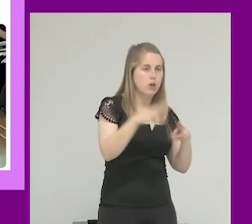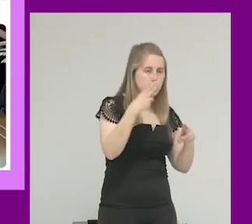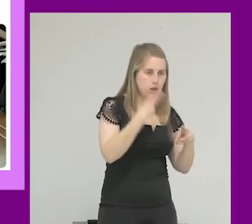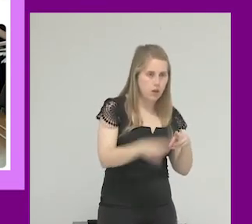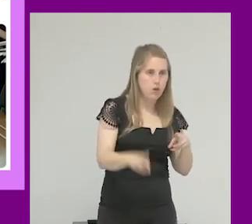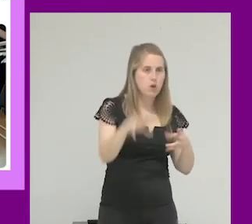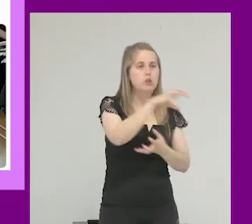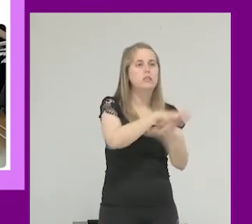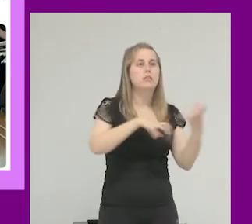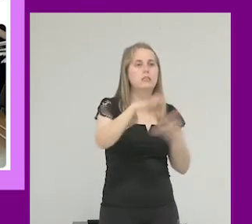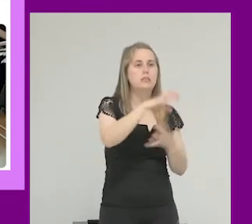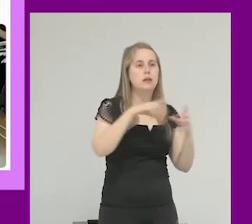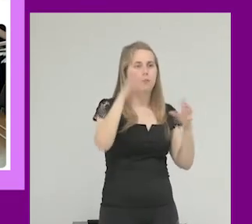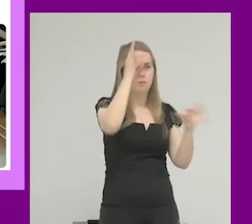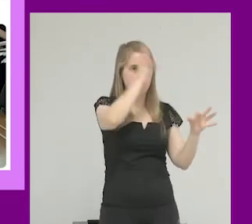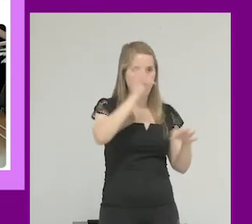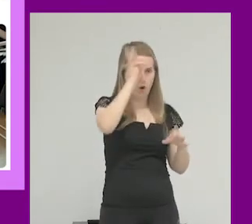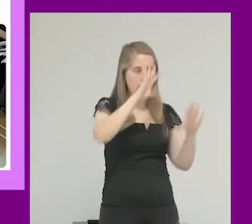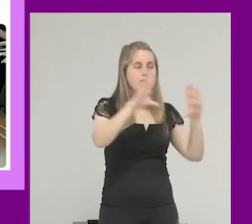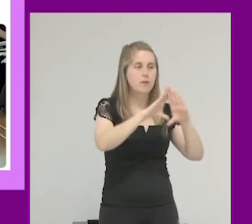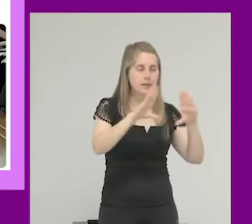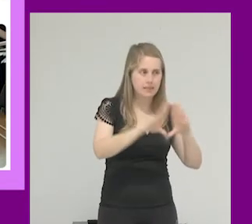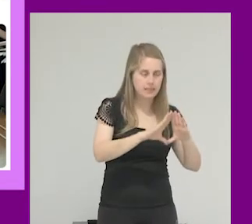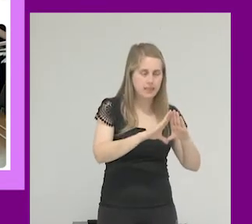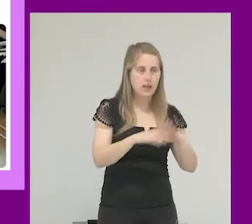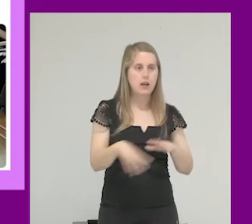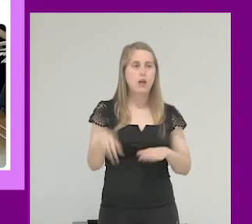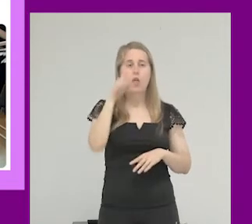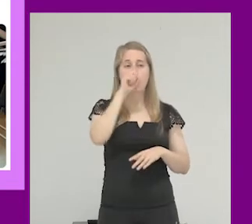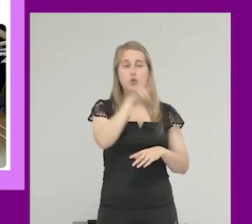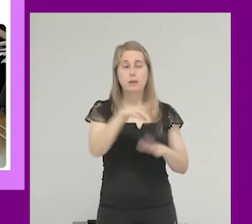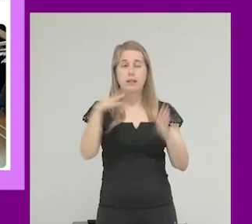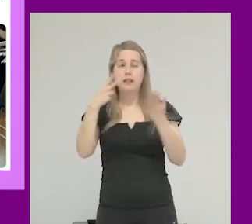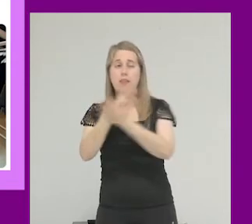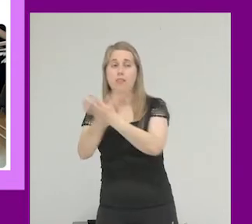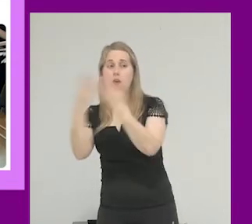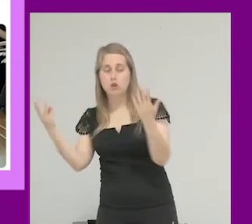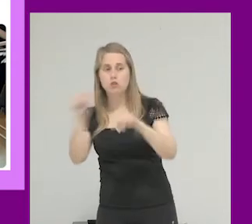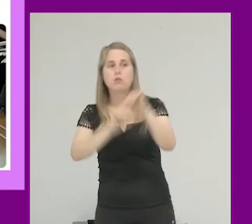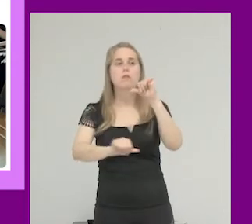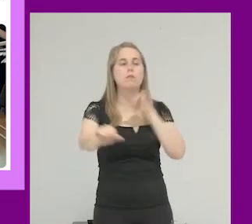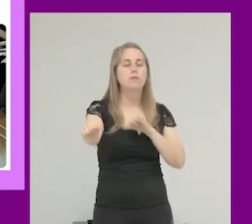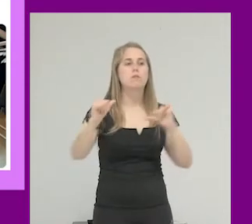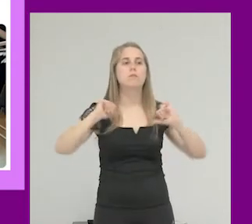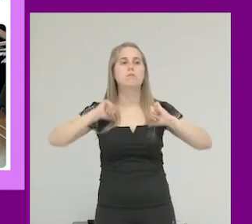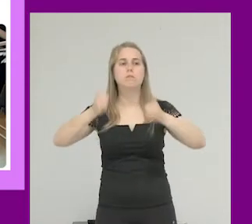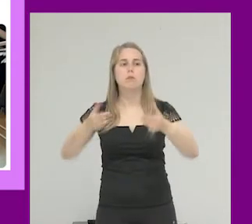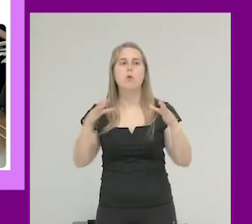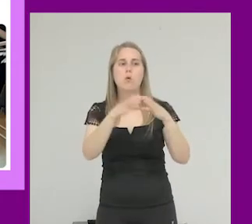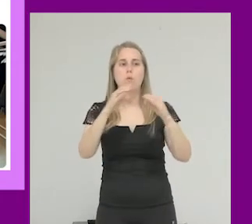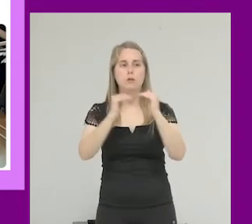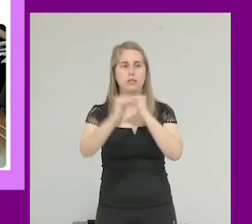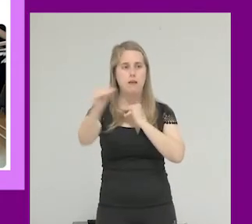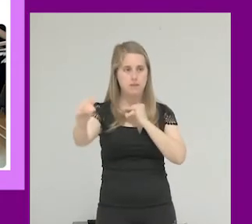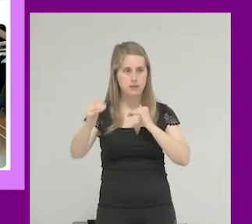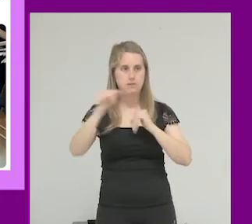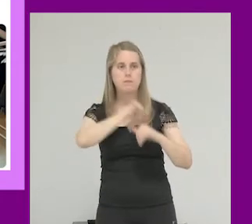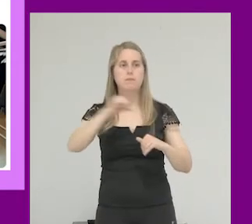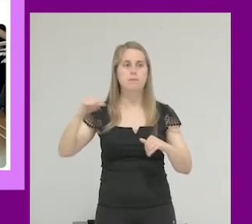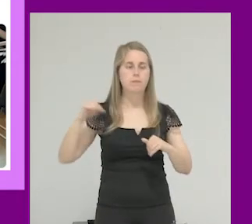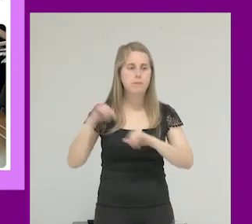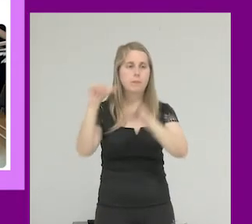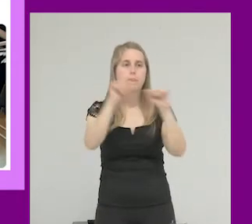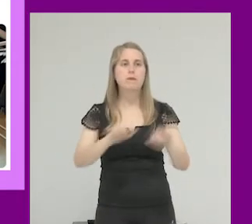desde la teoría feminista. Desde 2018 se ponen en marcha grupos estables de autodefensa. Son